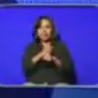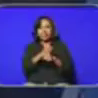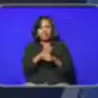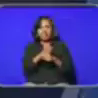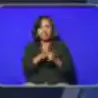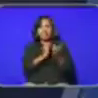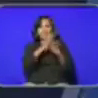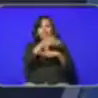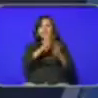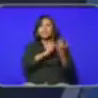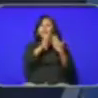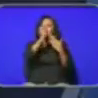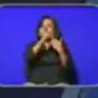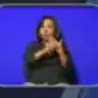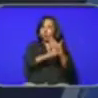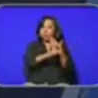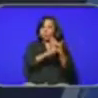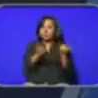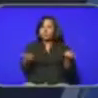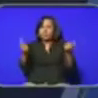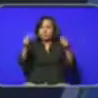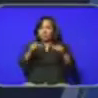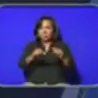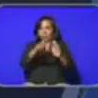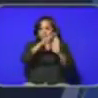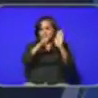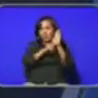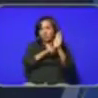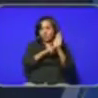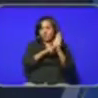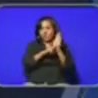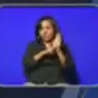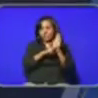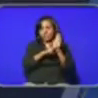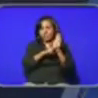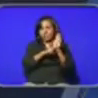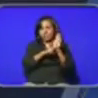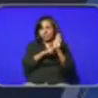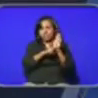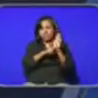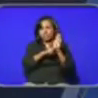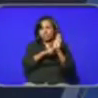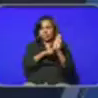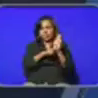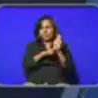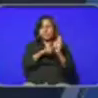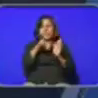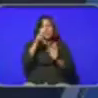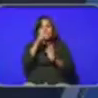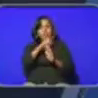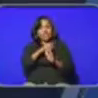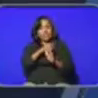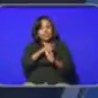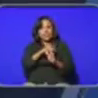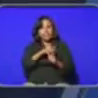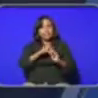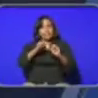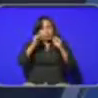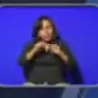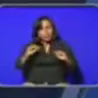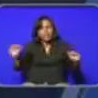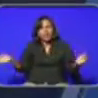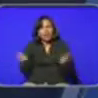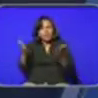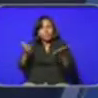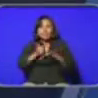con unas reglas del juego totalmente distintas, orientadas a premiar el avance, el crecimiento. Por